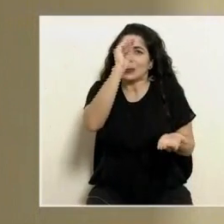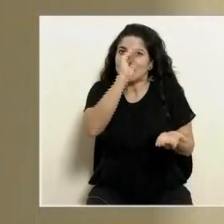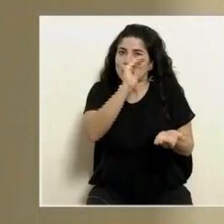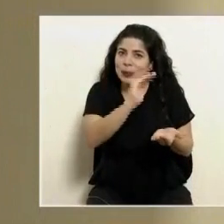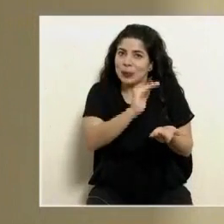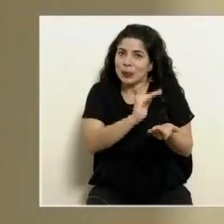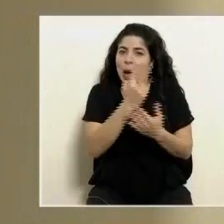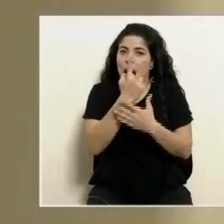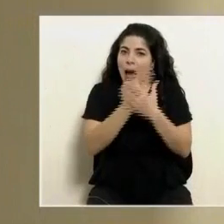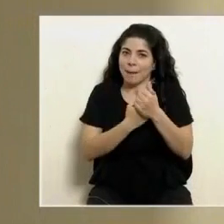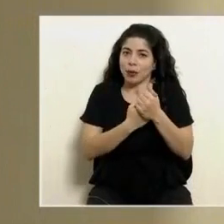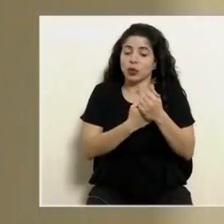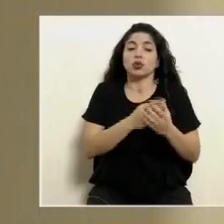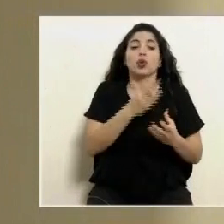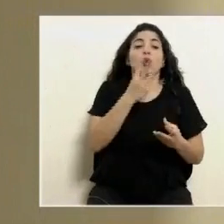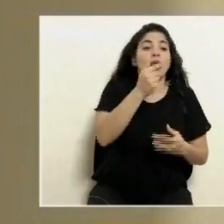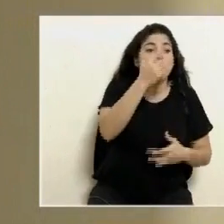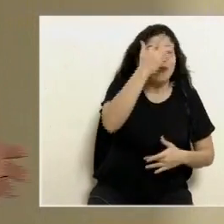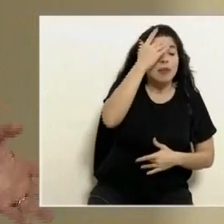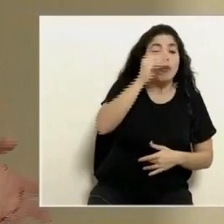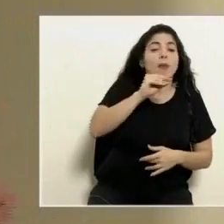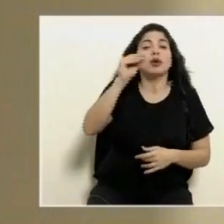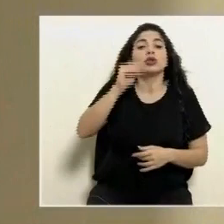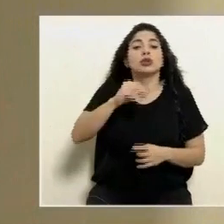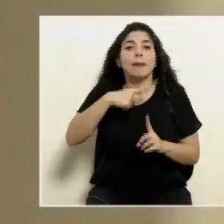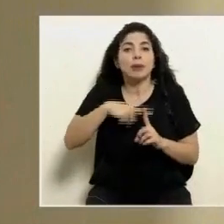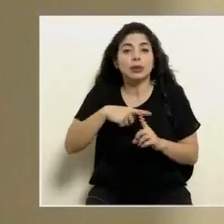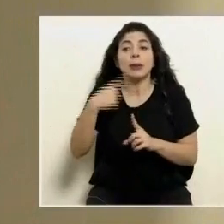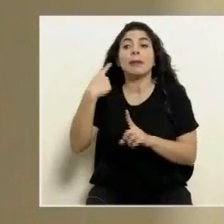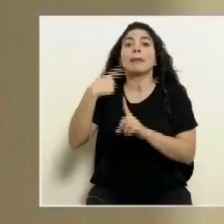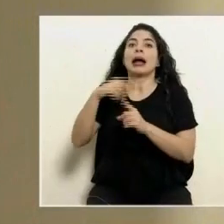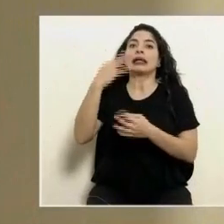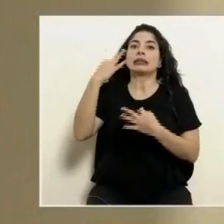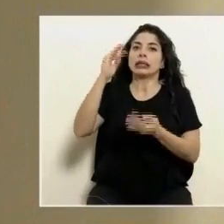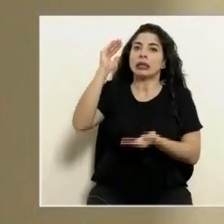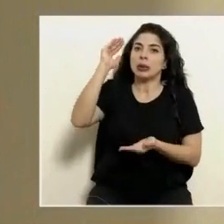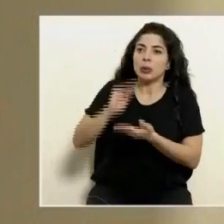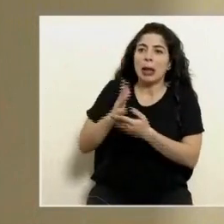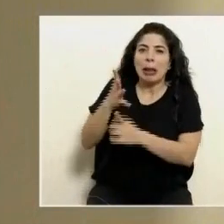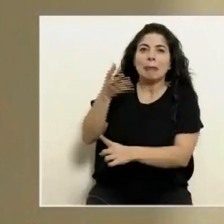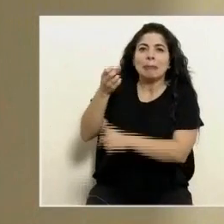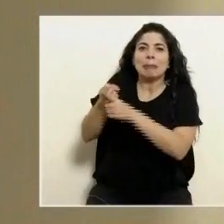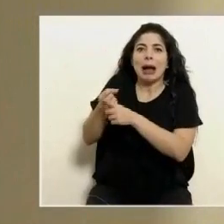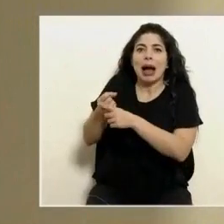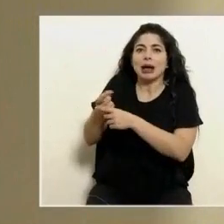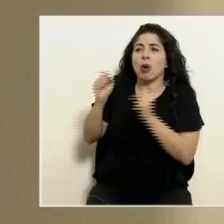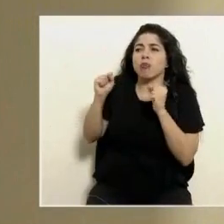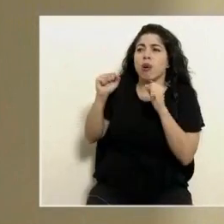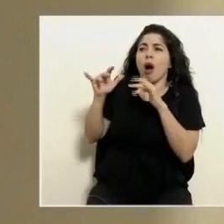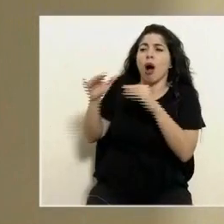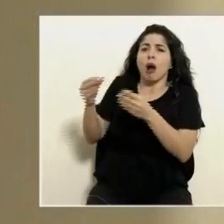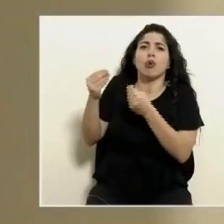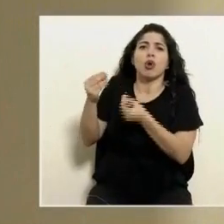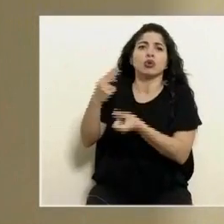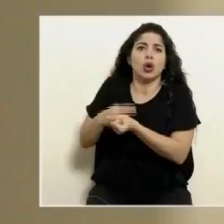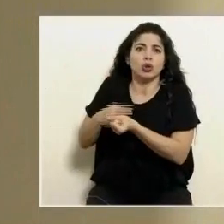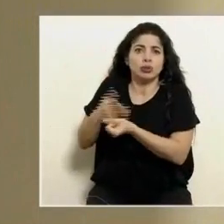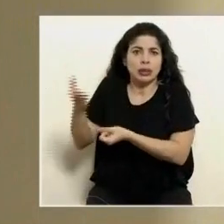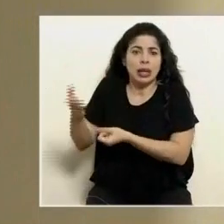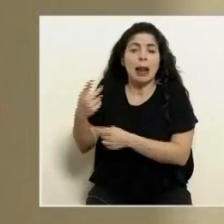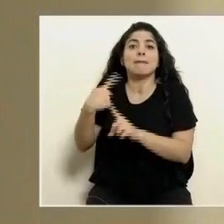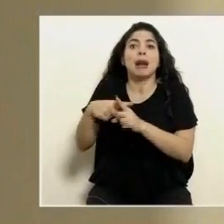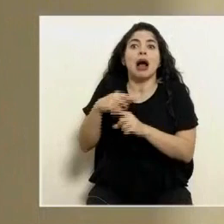dos cifras, los casos y el índice de positividad, y obviamente el impacto que tenemos en los servicios de salud y ni qué decir en